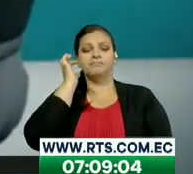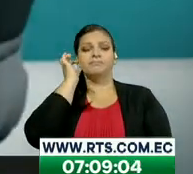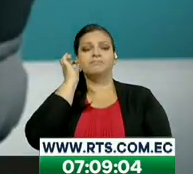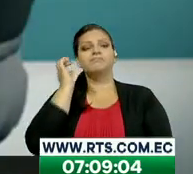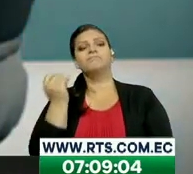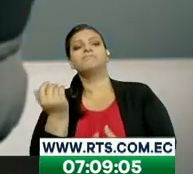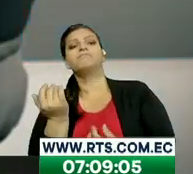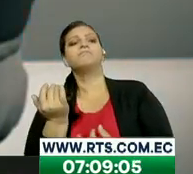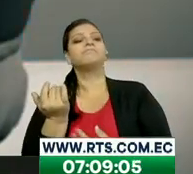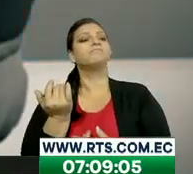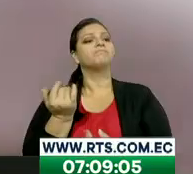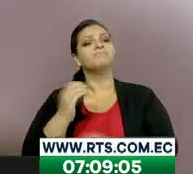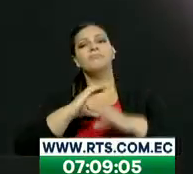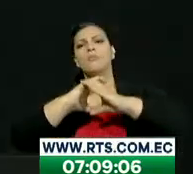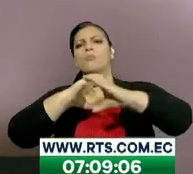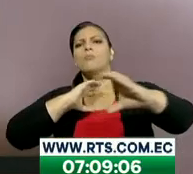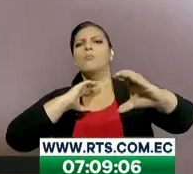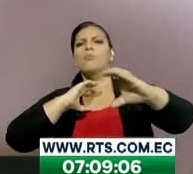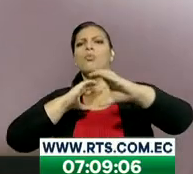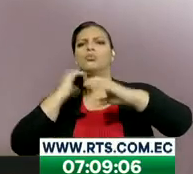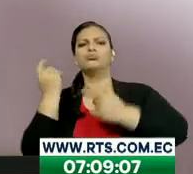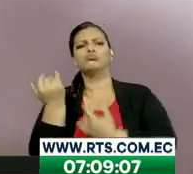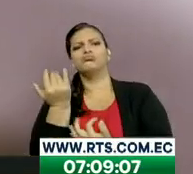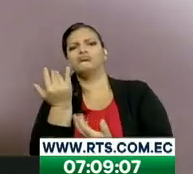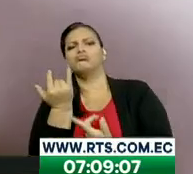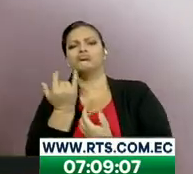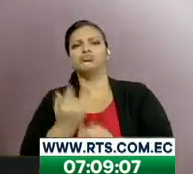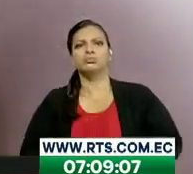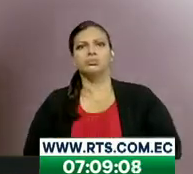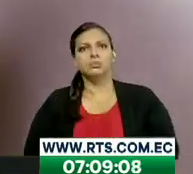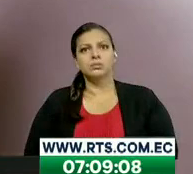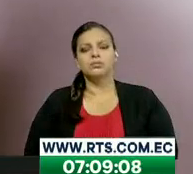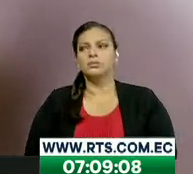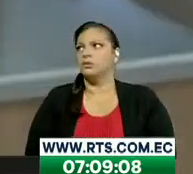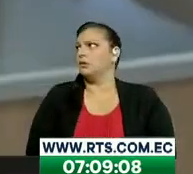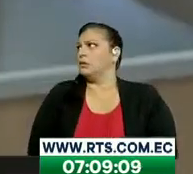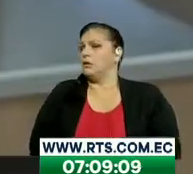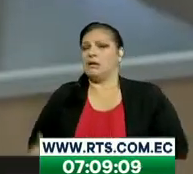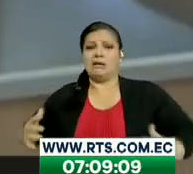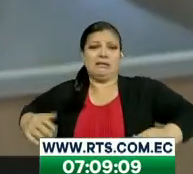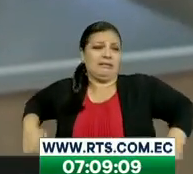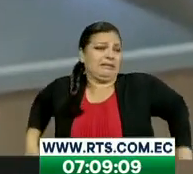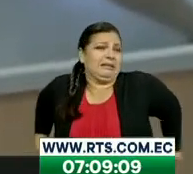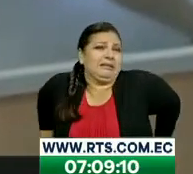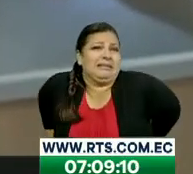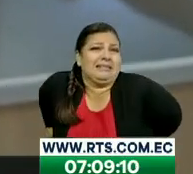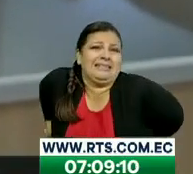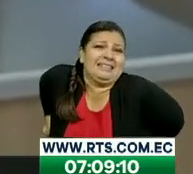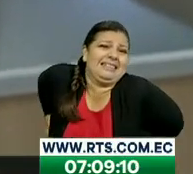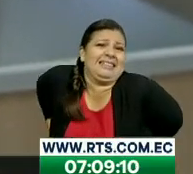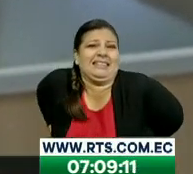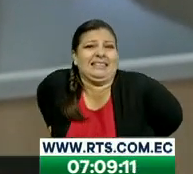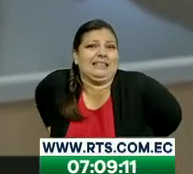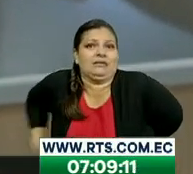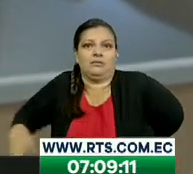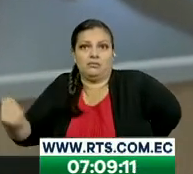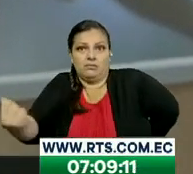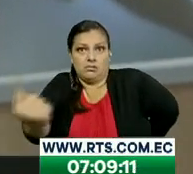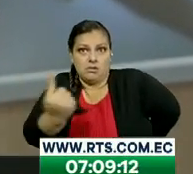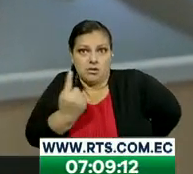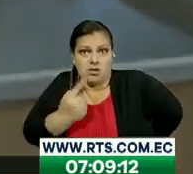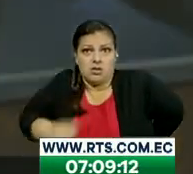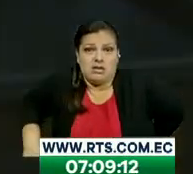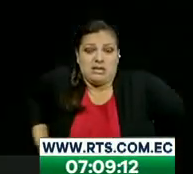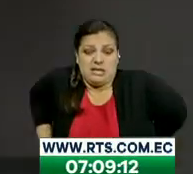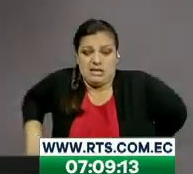pero aquel individuo además tocó a la mujer, que inmediatamente pidió ayuda. La estaban forcejeando entre dos, uno la tenía entre los brazos y